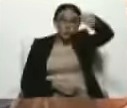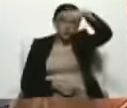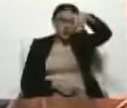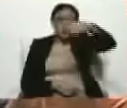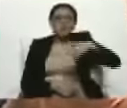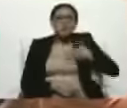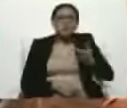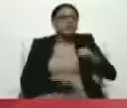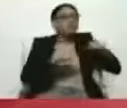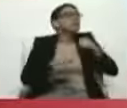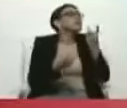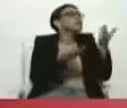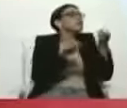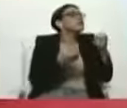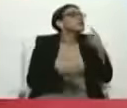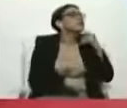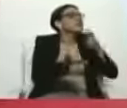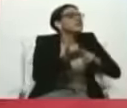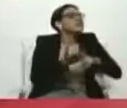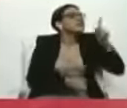Más.